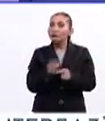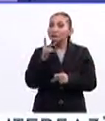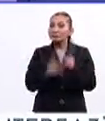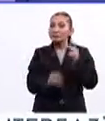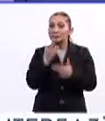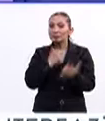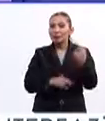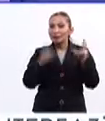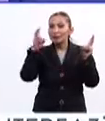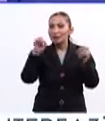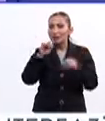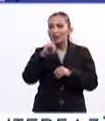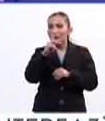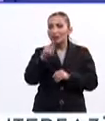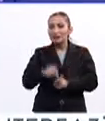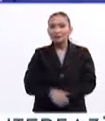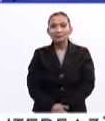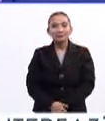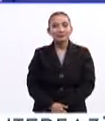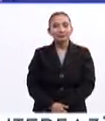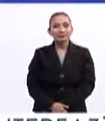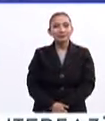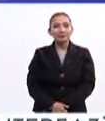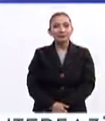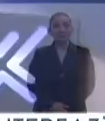pausa, regresamos con más temas. Esto es Interfaz.